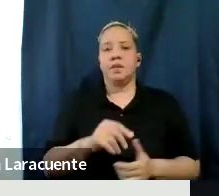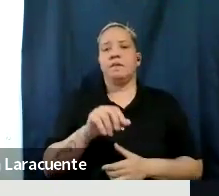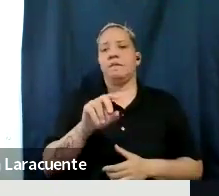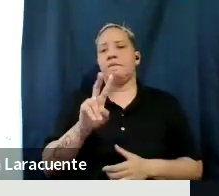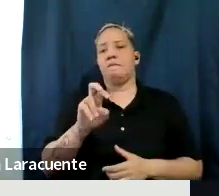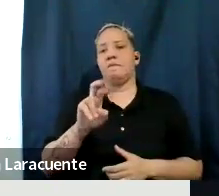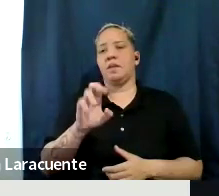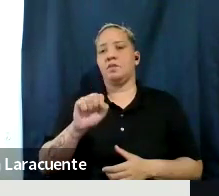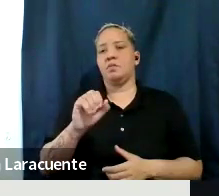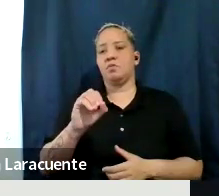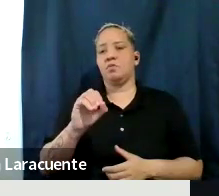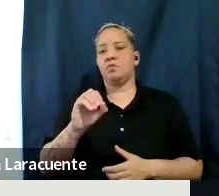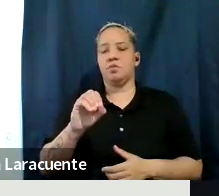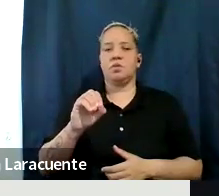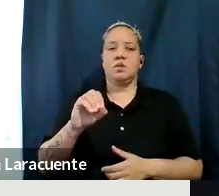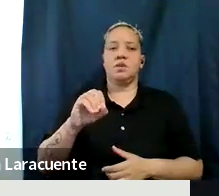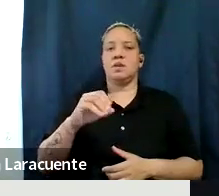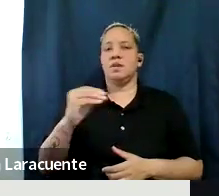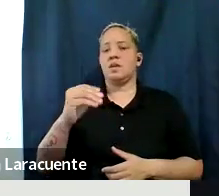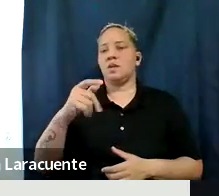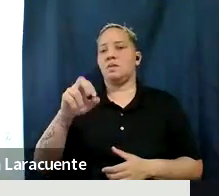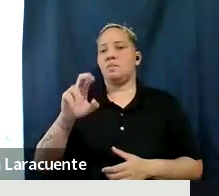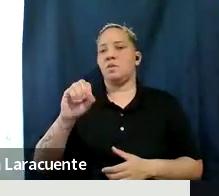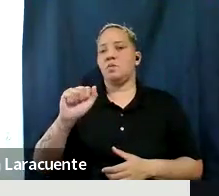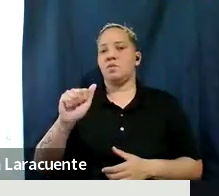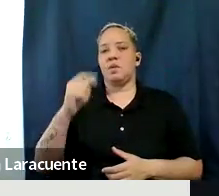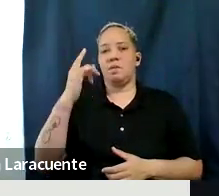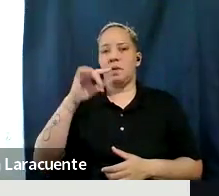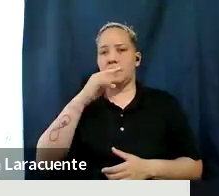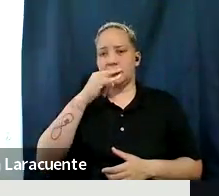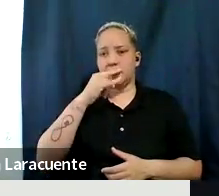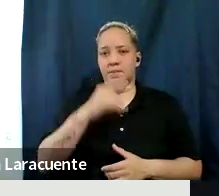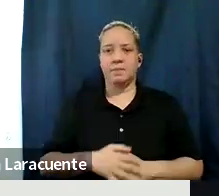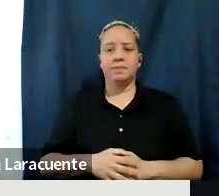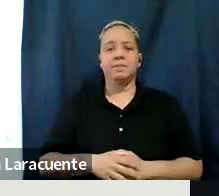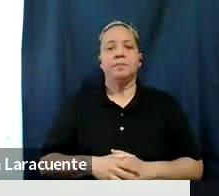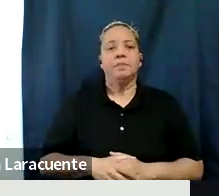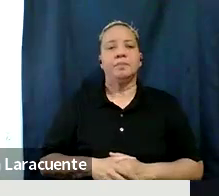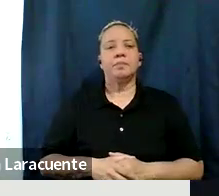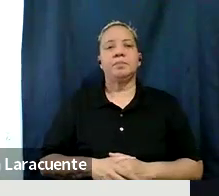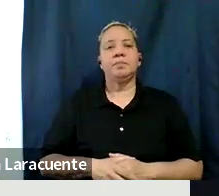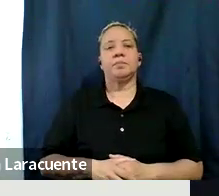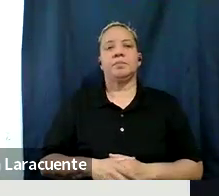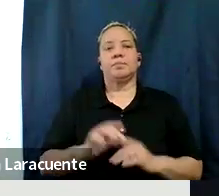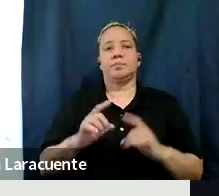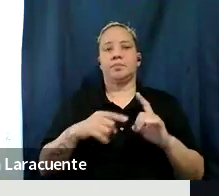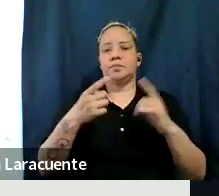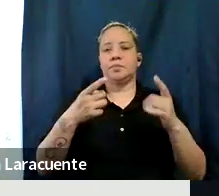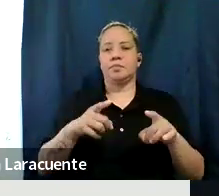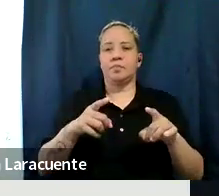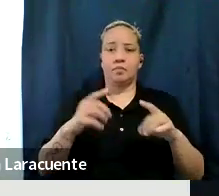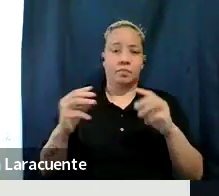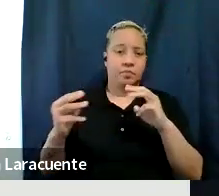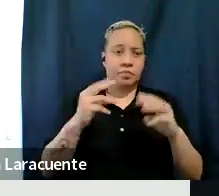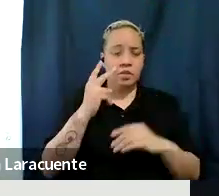niños. Por tanto, eh, cuando estalla la guerra, él ve en